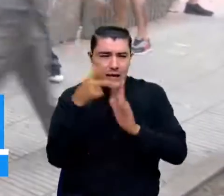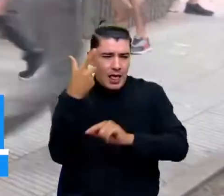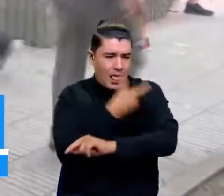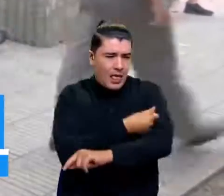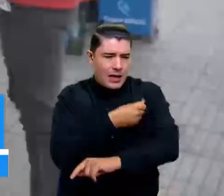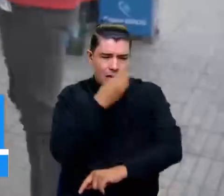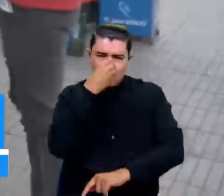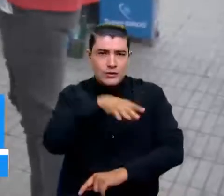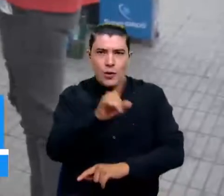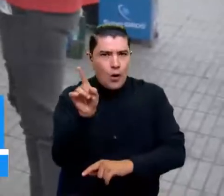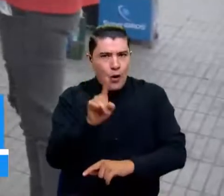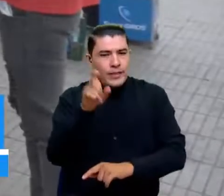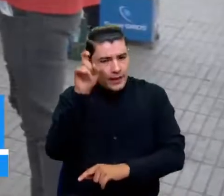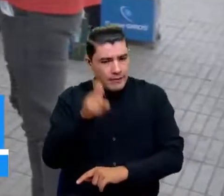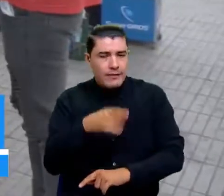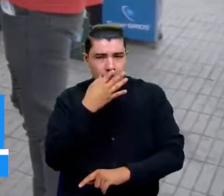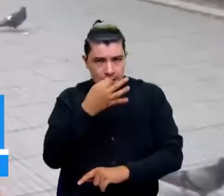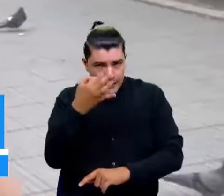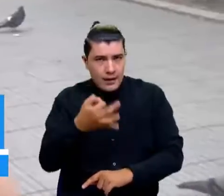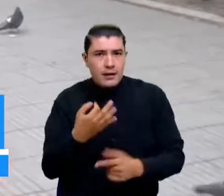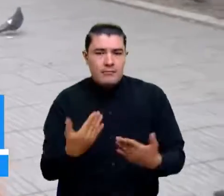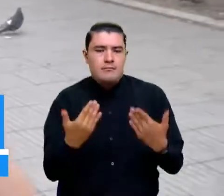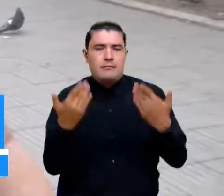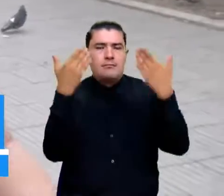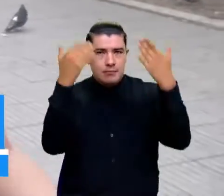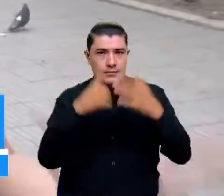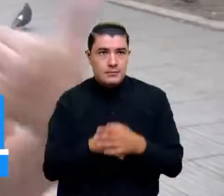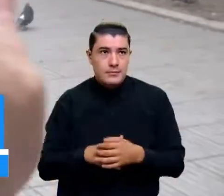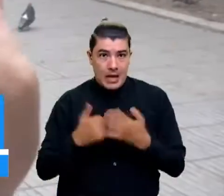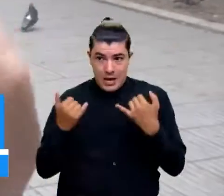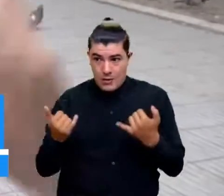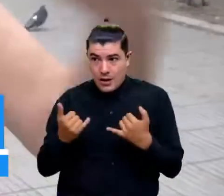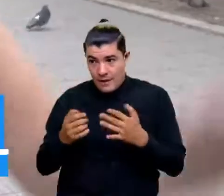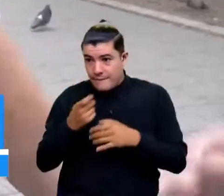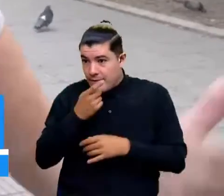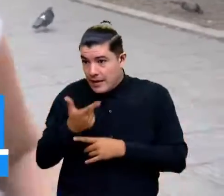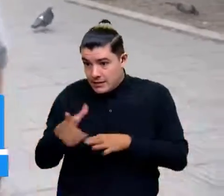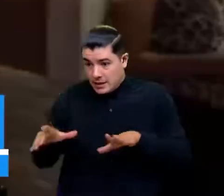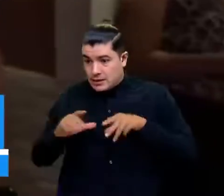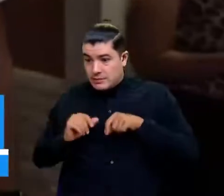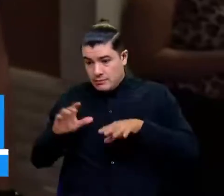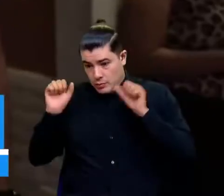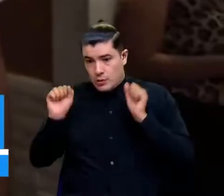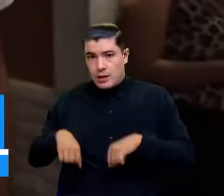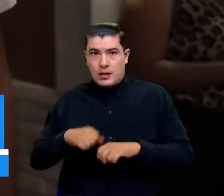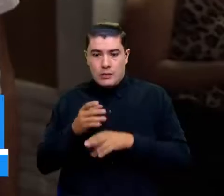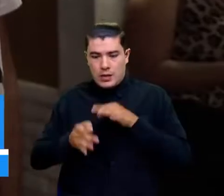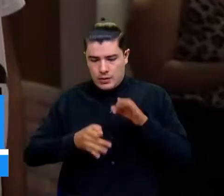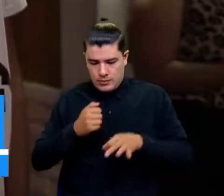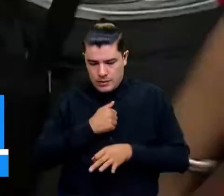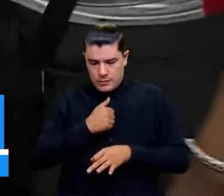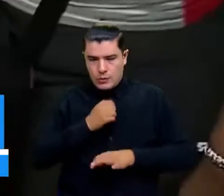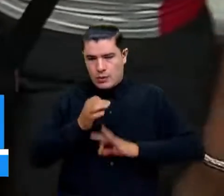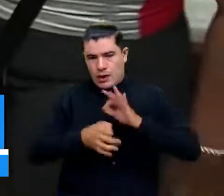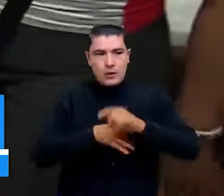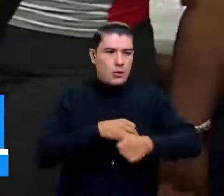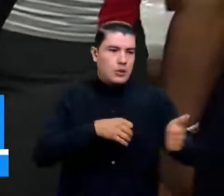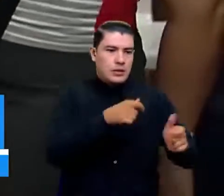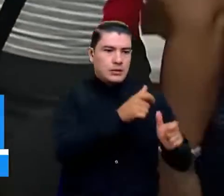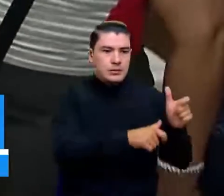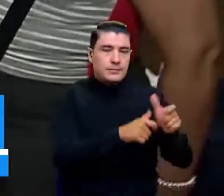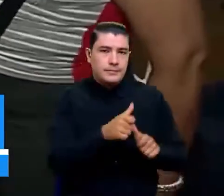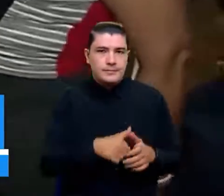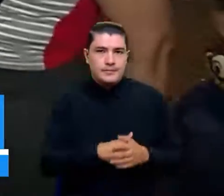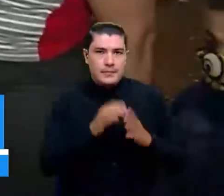vacuna realmente sí sirve. Ya que hay esas facilidades, hay que hacerlo para cuidarse uno y cuidar a los demás. Los resultados del avance del plan de vacunación